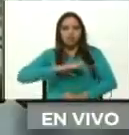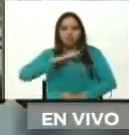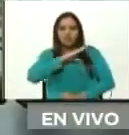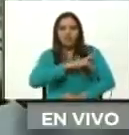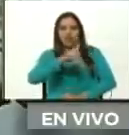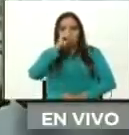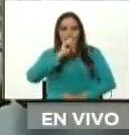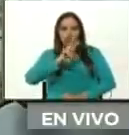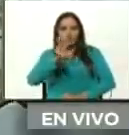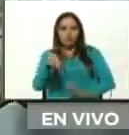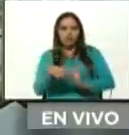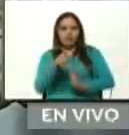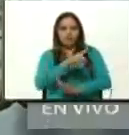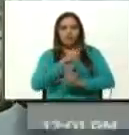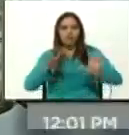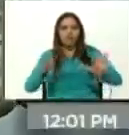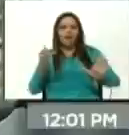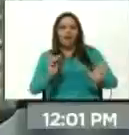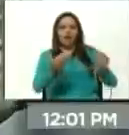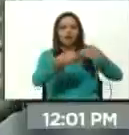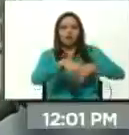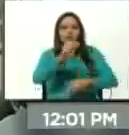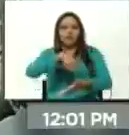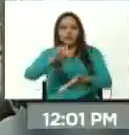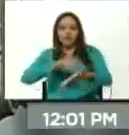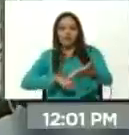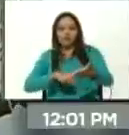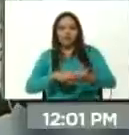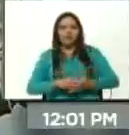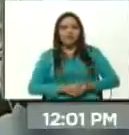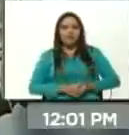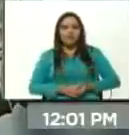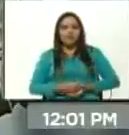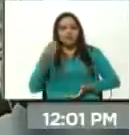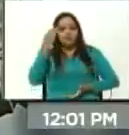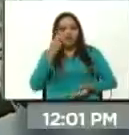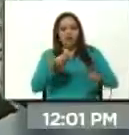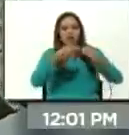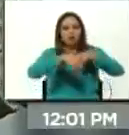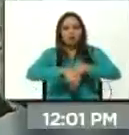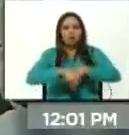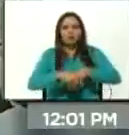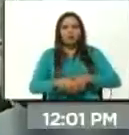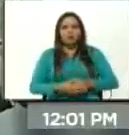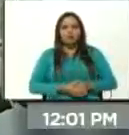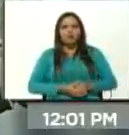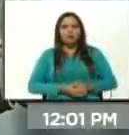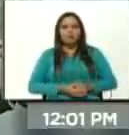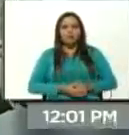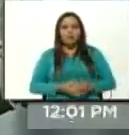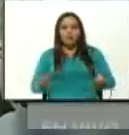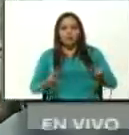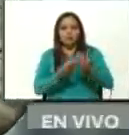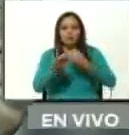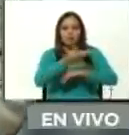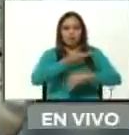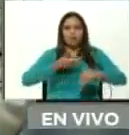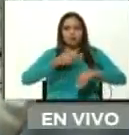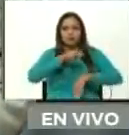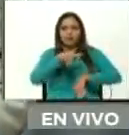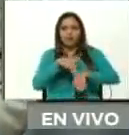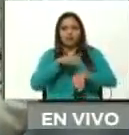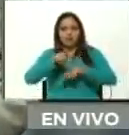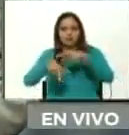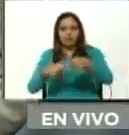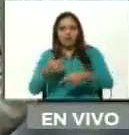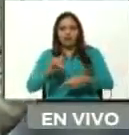año 2019, se acordó la firma de un memorándum de entendimiento con el Gobierno Nacional, tras el cual